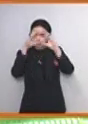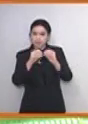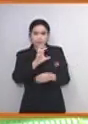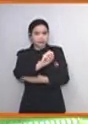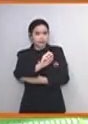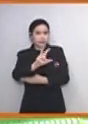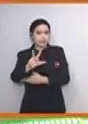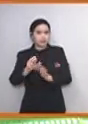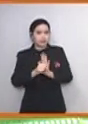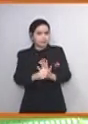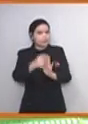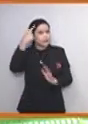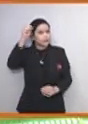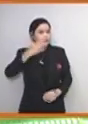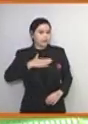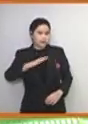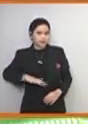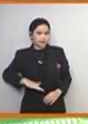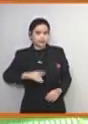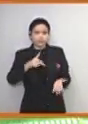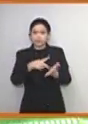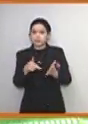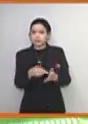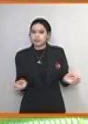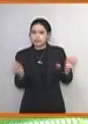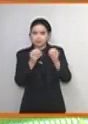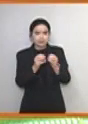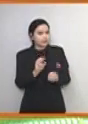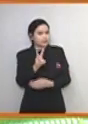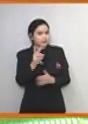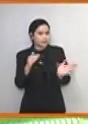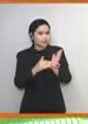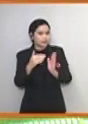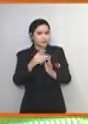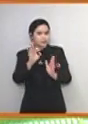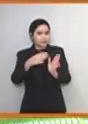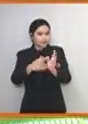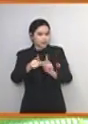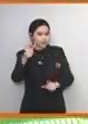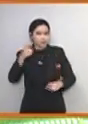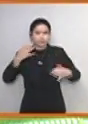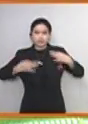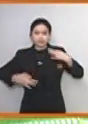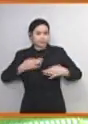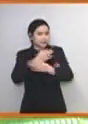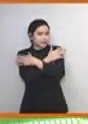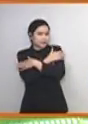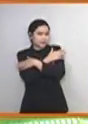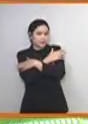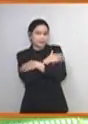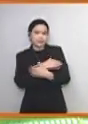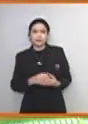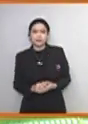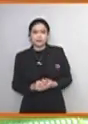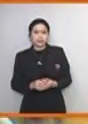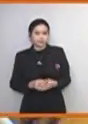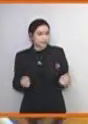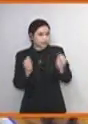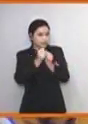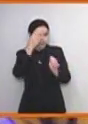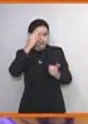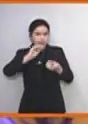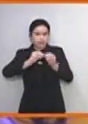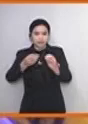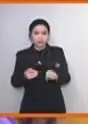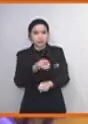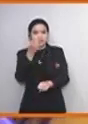el 03 con su símbolo de sueños muerto. Con este pagamos más de 2.900.000 lempiras. Muchas felicidades. Acompáñame con el